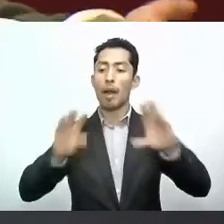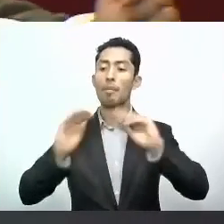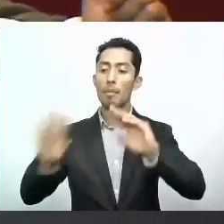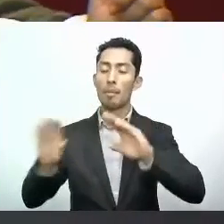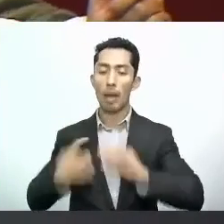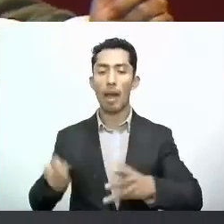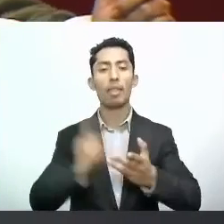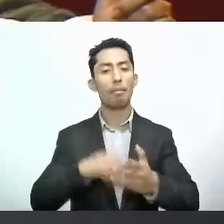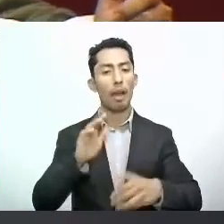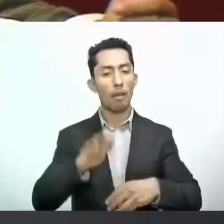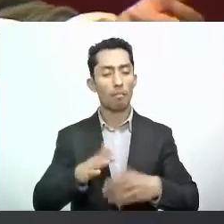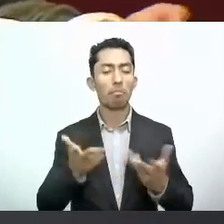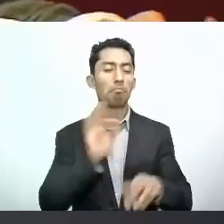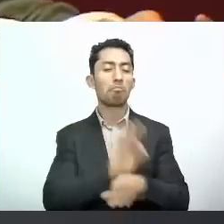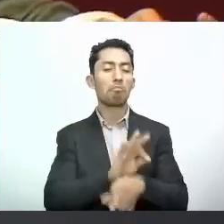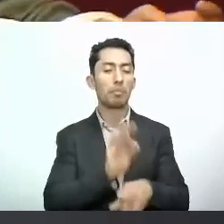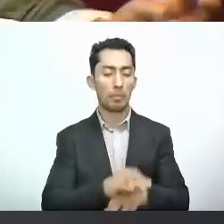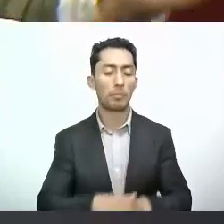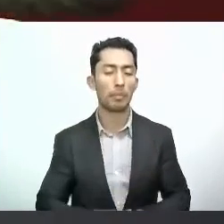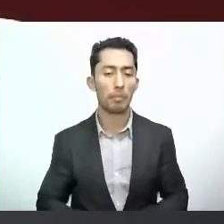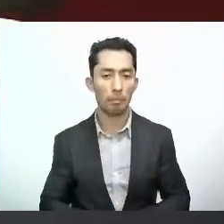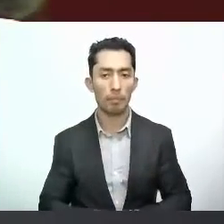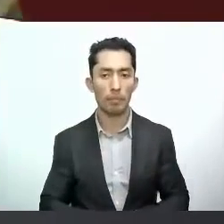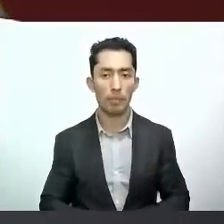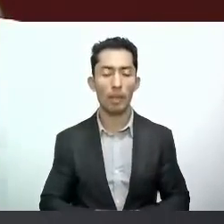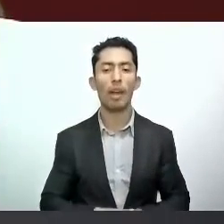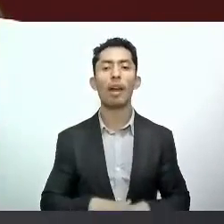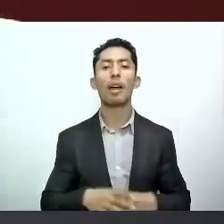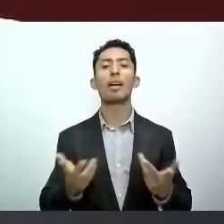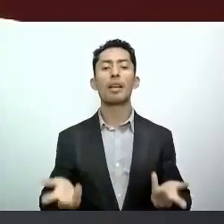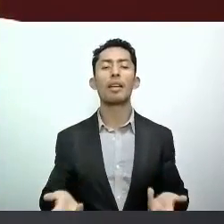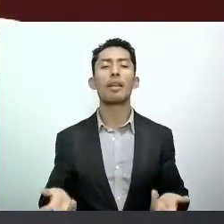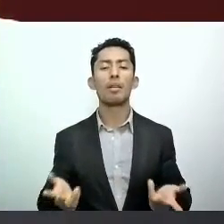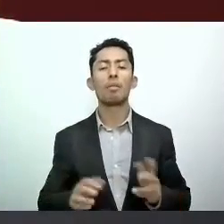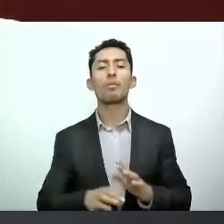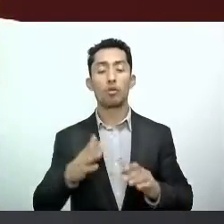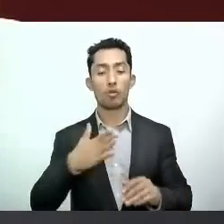fortalecidas. Trabajos de cuidados, nosotros siempre decimos